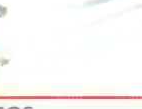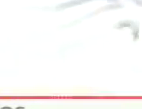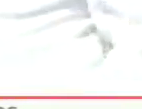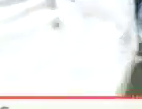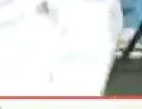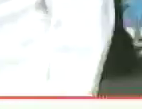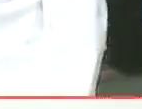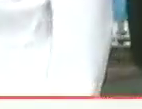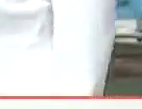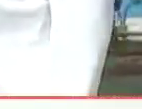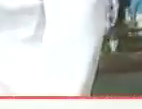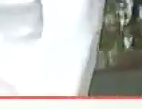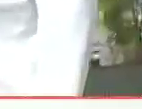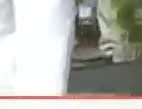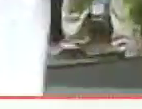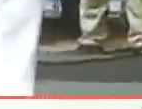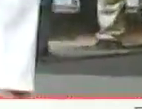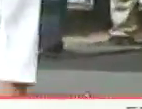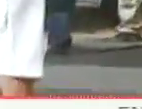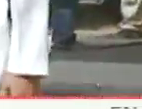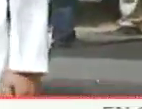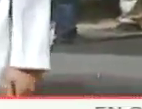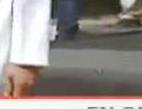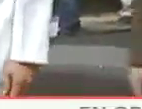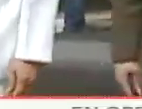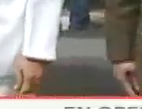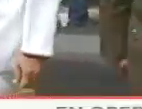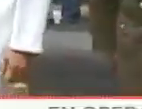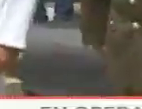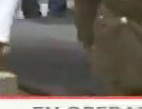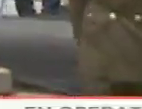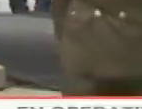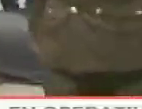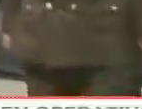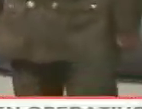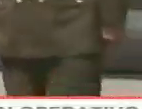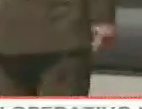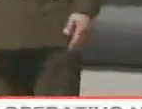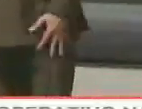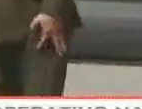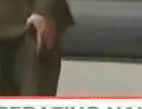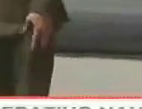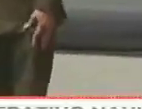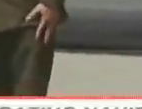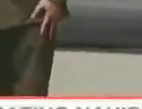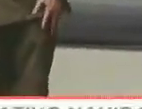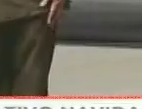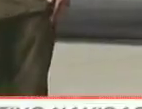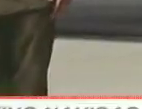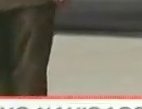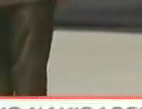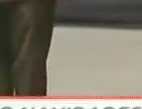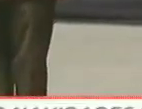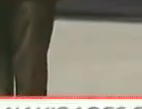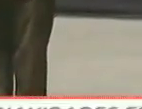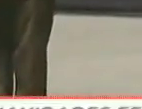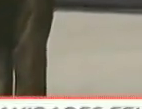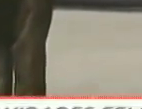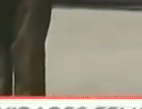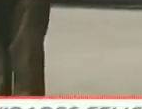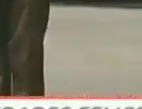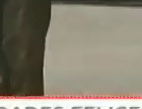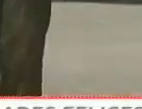Segundo comandante y jefe de Estado Mayor Conjunto del Comando Estratégico Operacional de la Fuerza Armada Nacional Bolivariana. El ciudadano